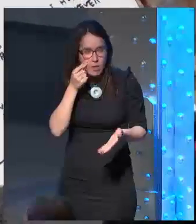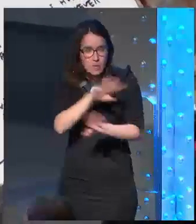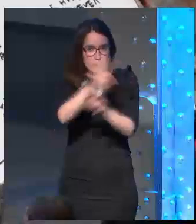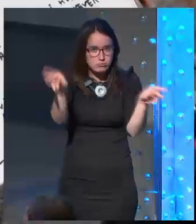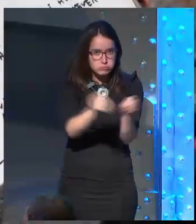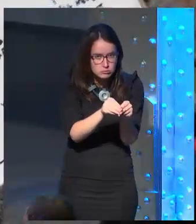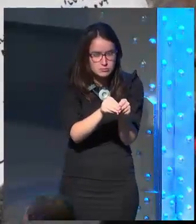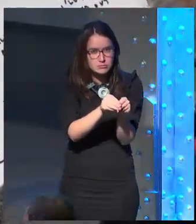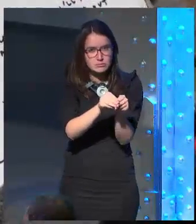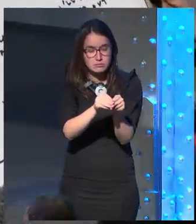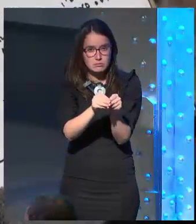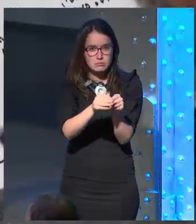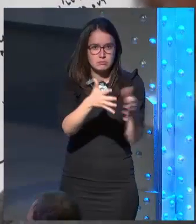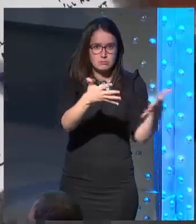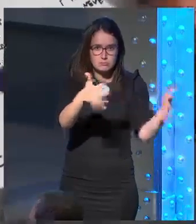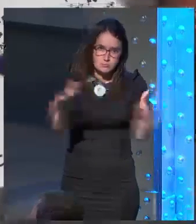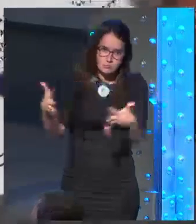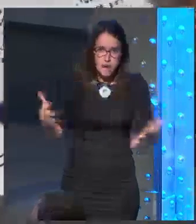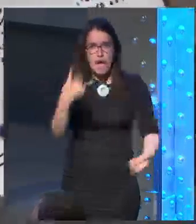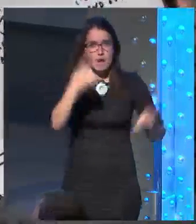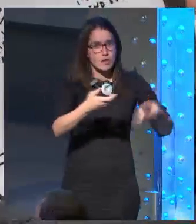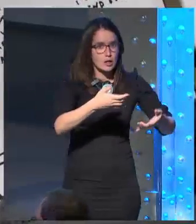resumir, con mayor o menor fortuna en algunos casos.